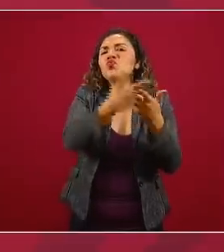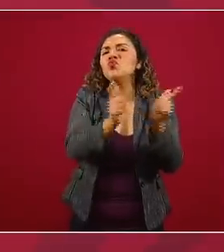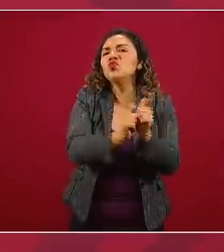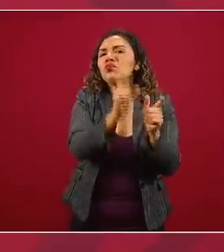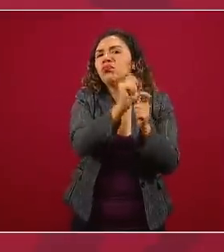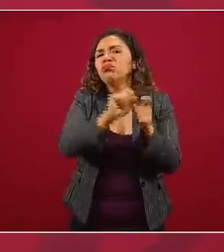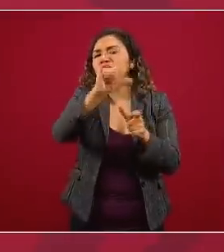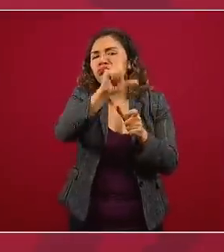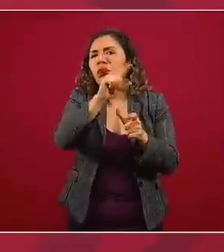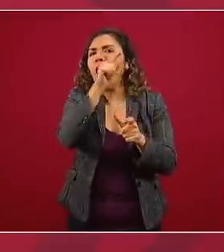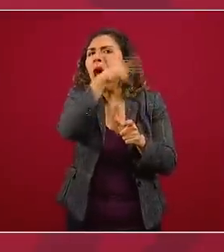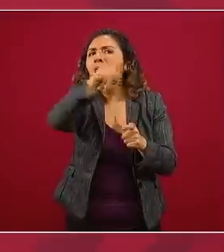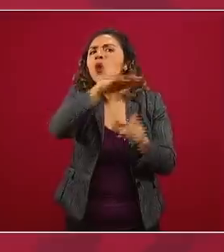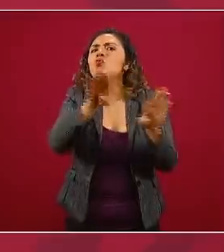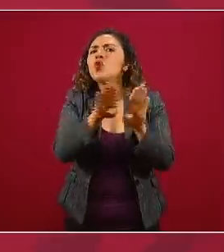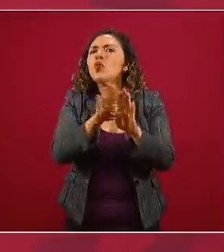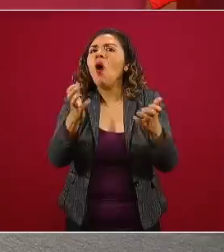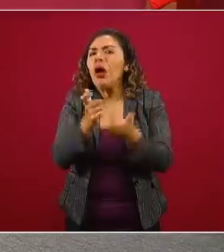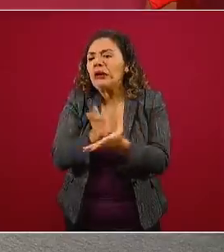sobornaban